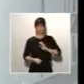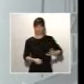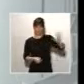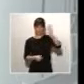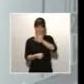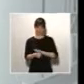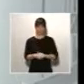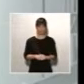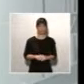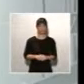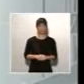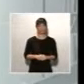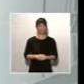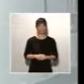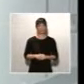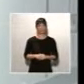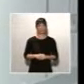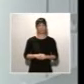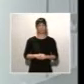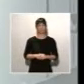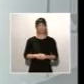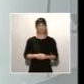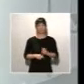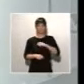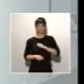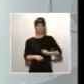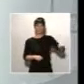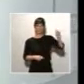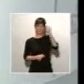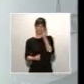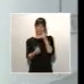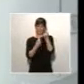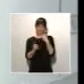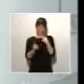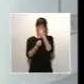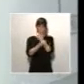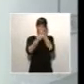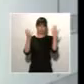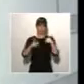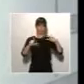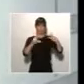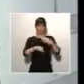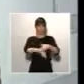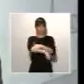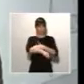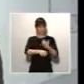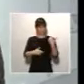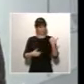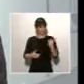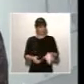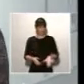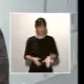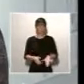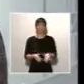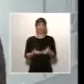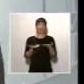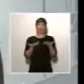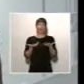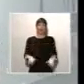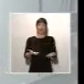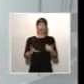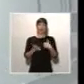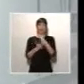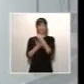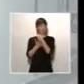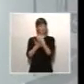Bueno, sobre los datos de España, como ya se ha publicado en nuestra página web del Ministerio, en este momento se han registrado casi